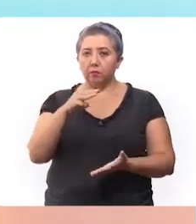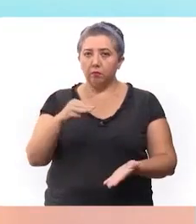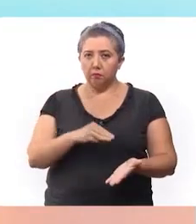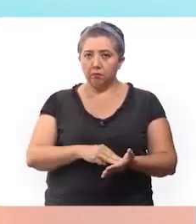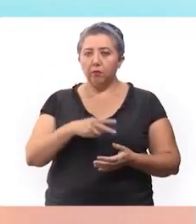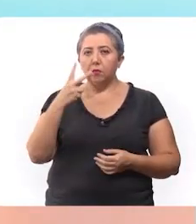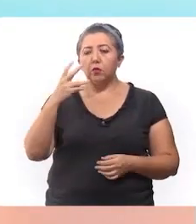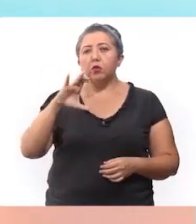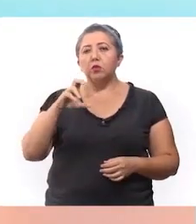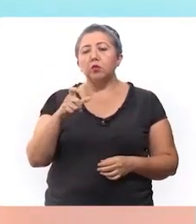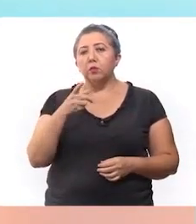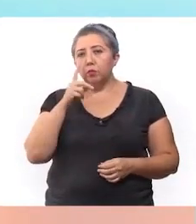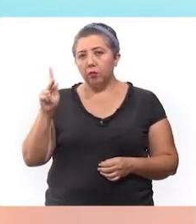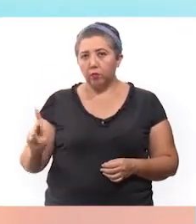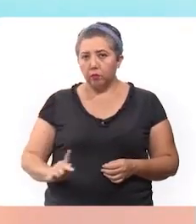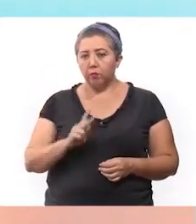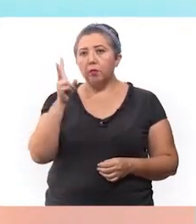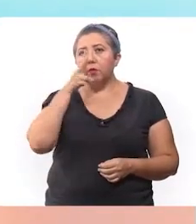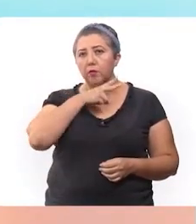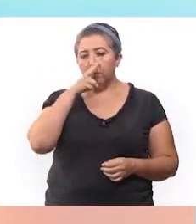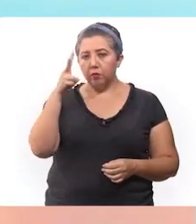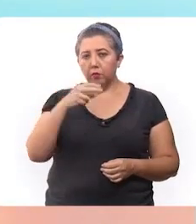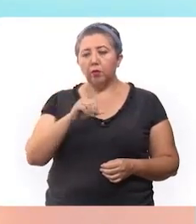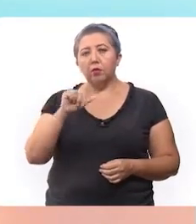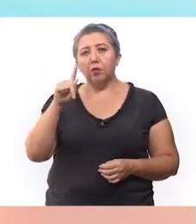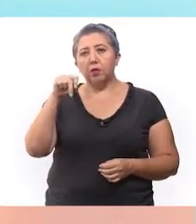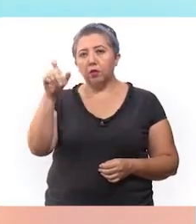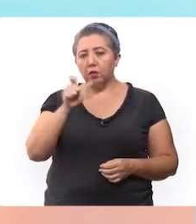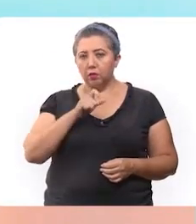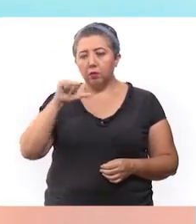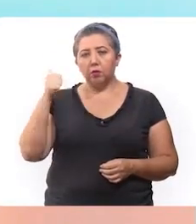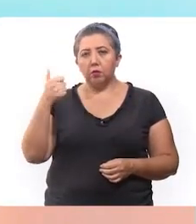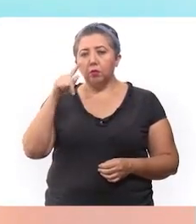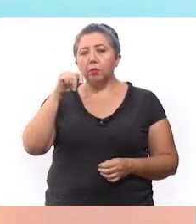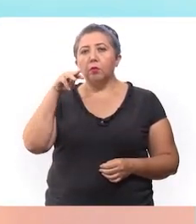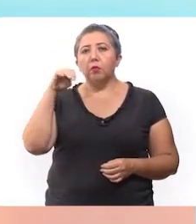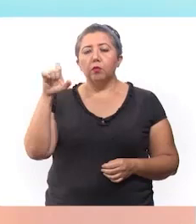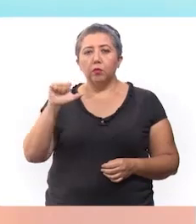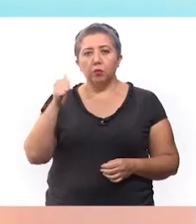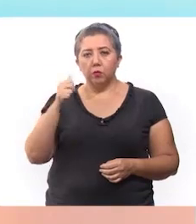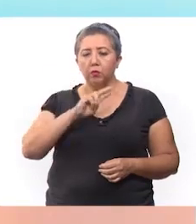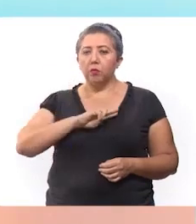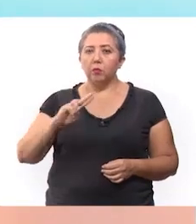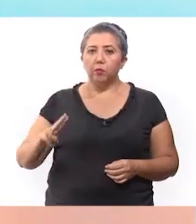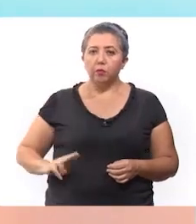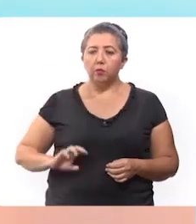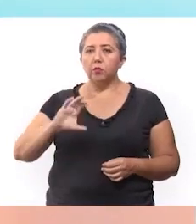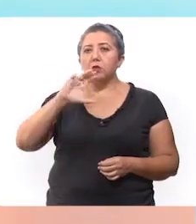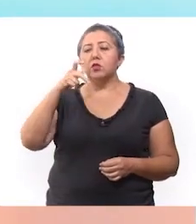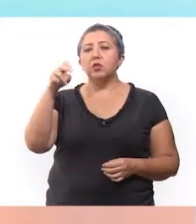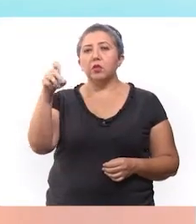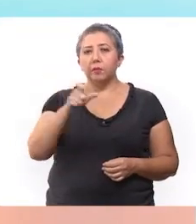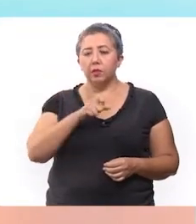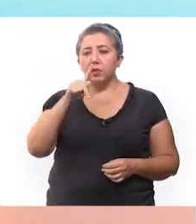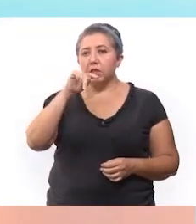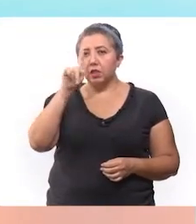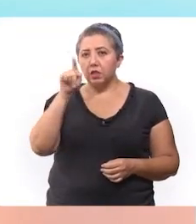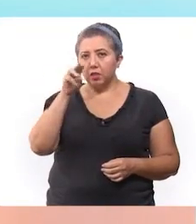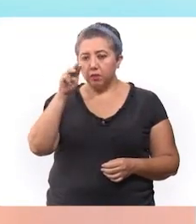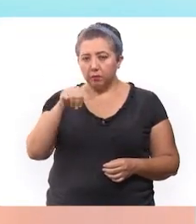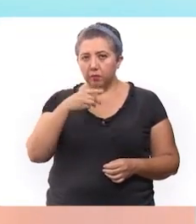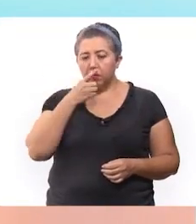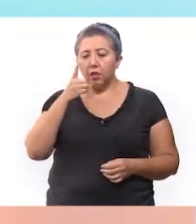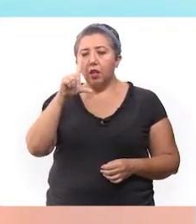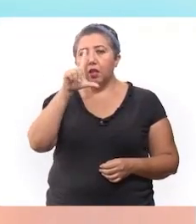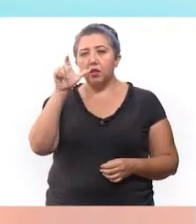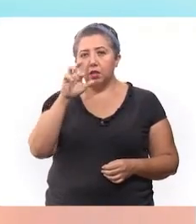Mérida, 2 en Xixuluc Pueblo, 1 en Valladolid, 1 en Tecax, 1 en Motul, 1 en Humán, 1 en Chemax, 1 en Tizimín y 1